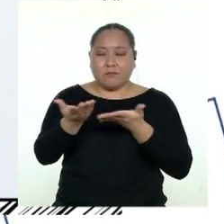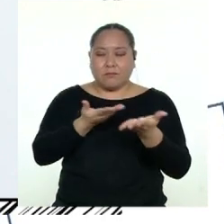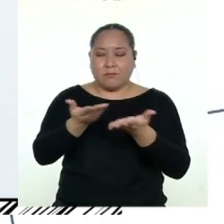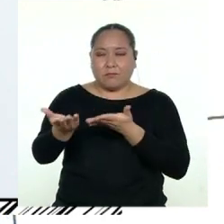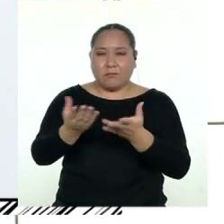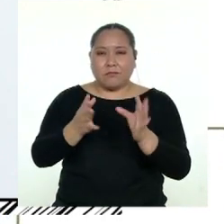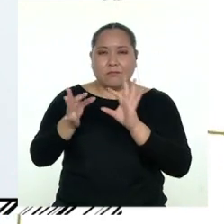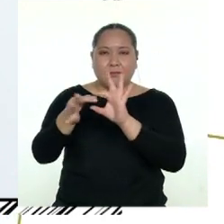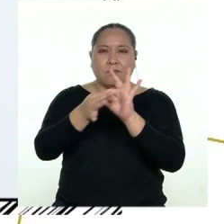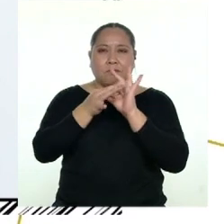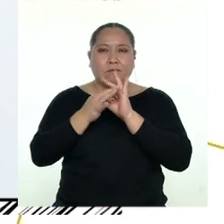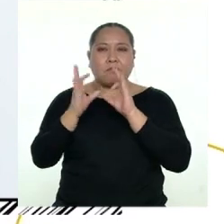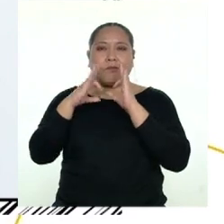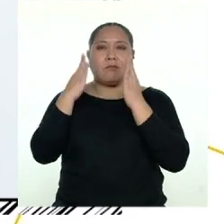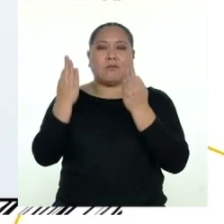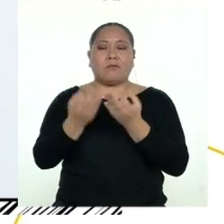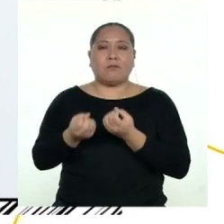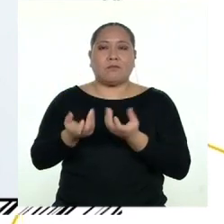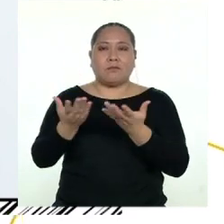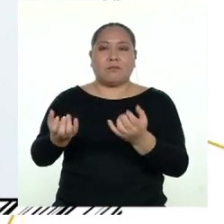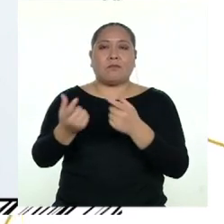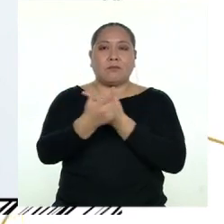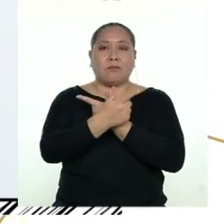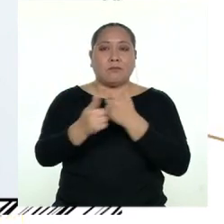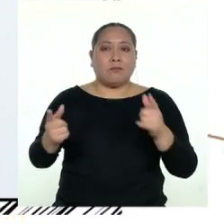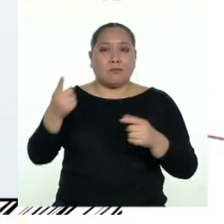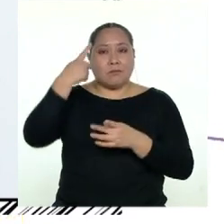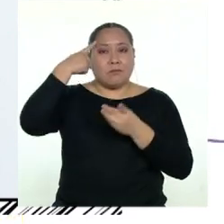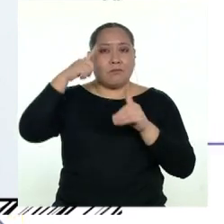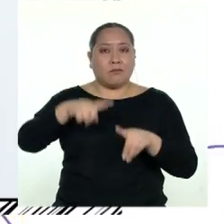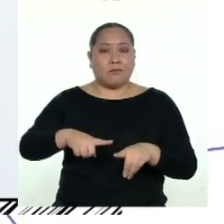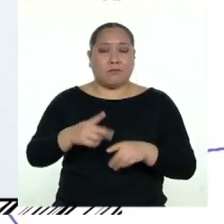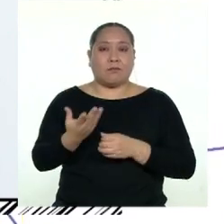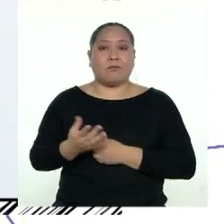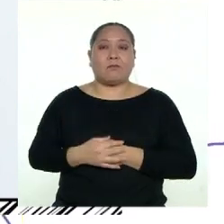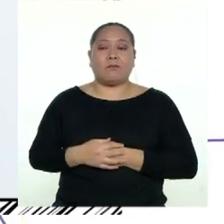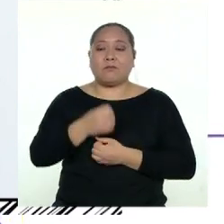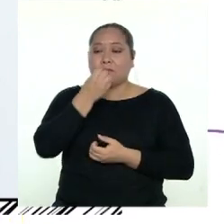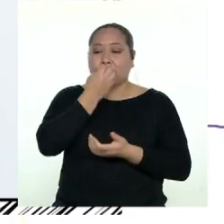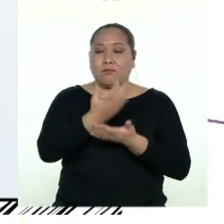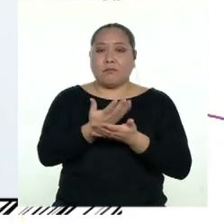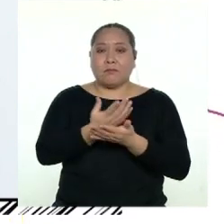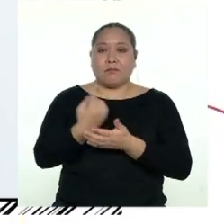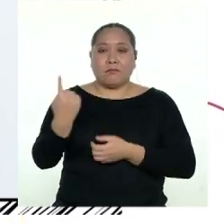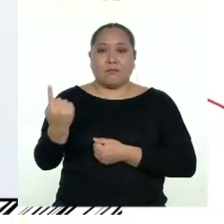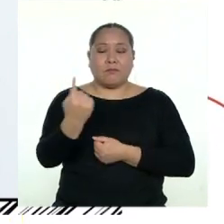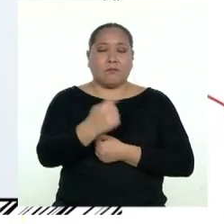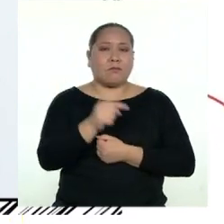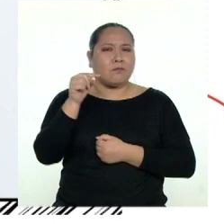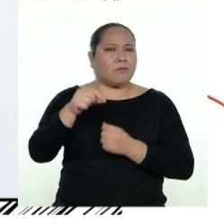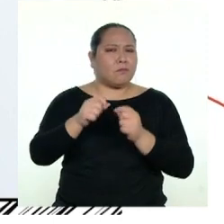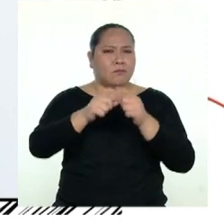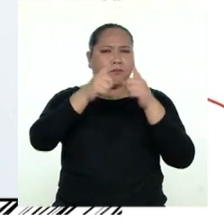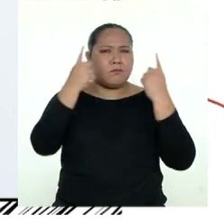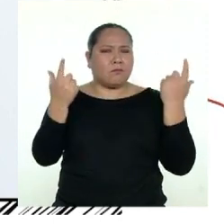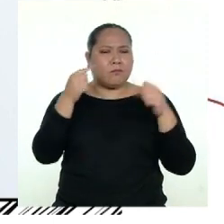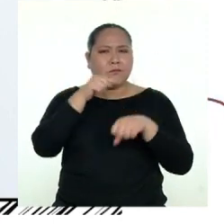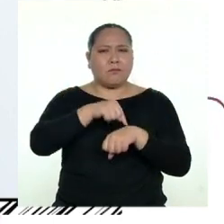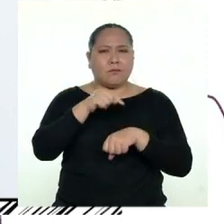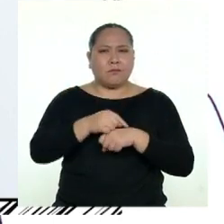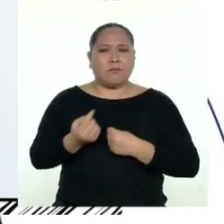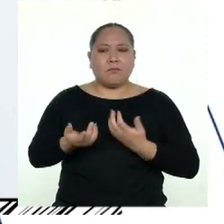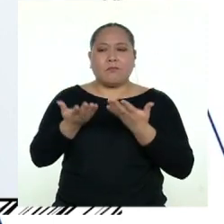familia, favoreciendo la autonomía para la supervivencia y el bien común. Este es un gran momento para darle